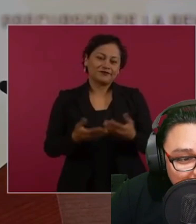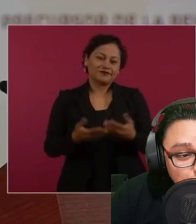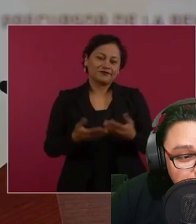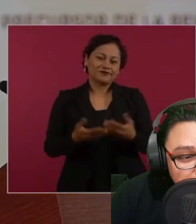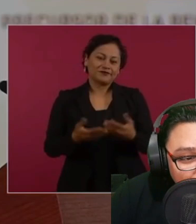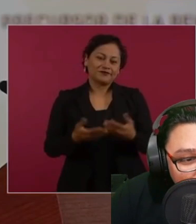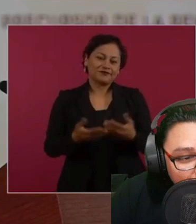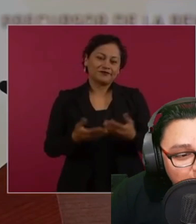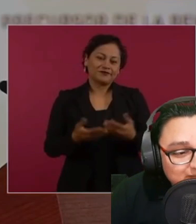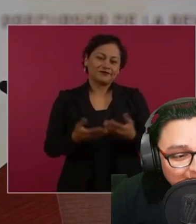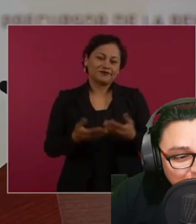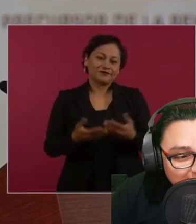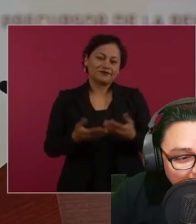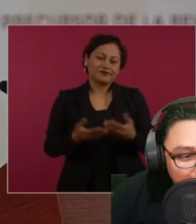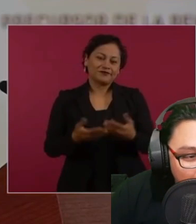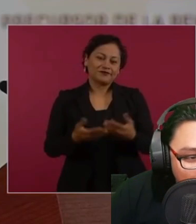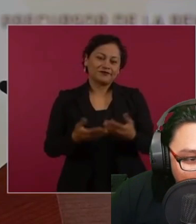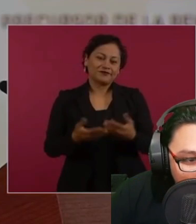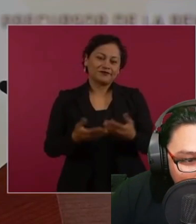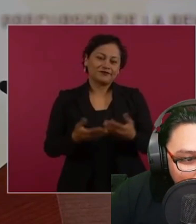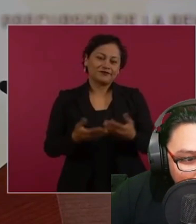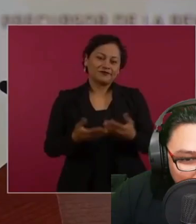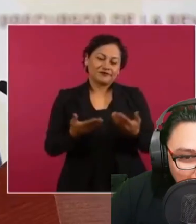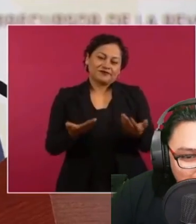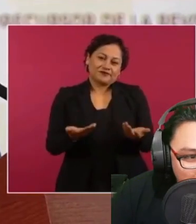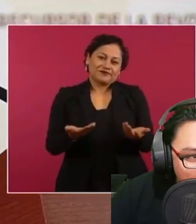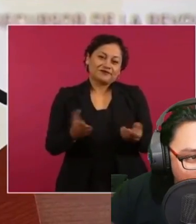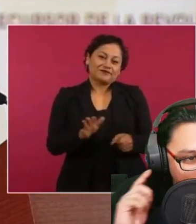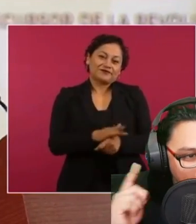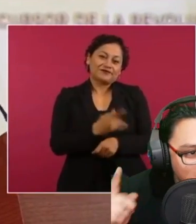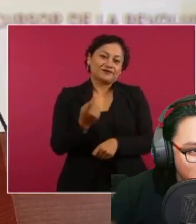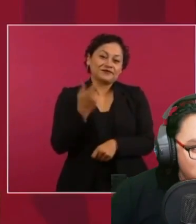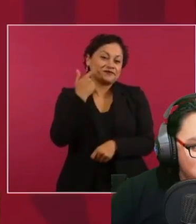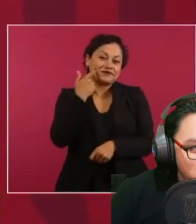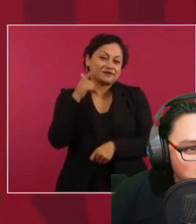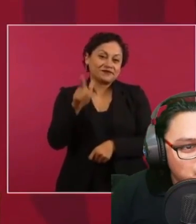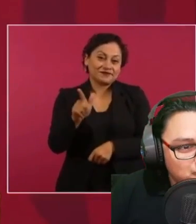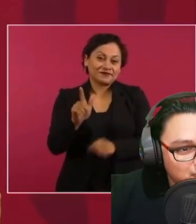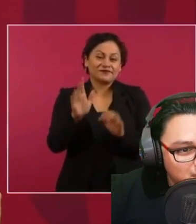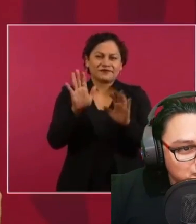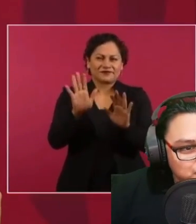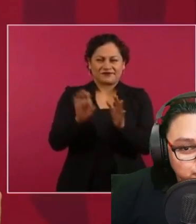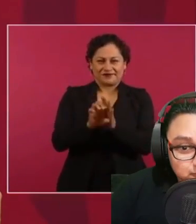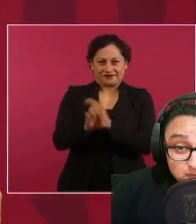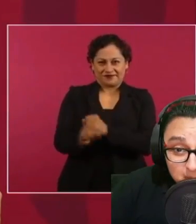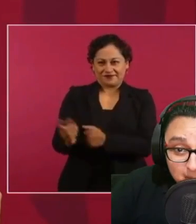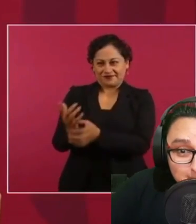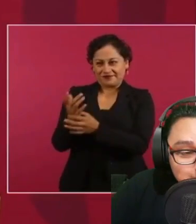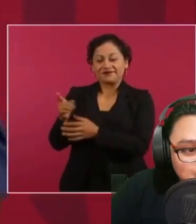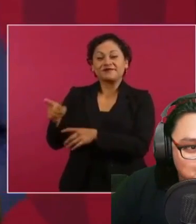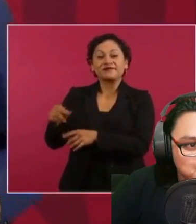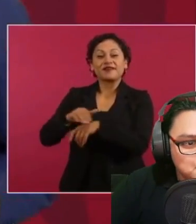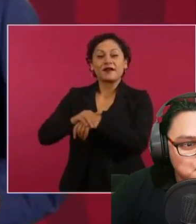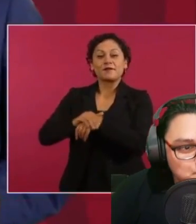así es esto posición de moralmente derrotada mi amigo López Dóriga